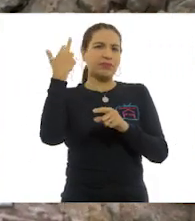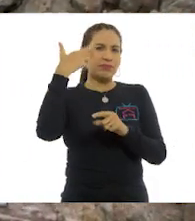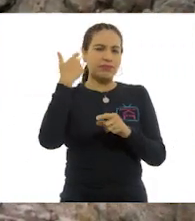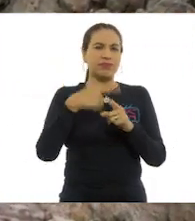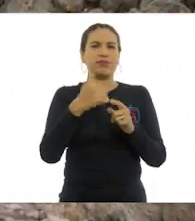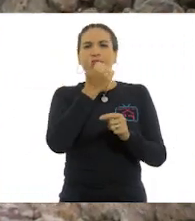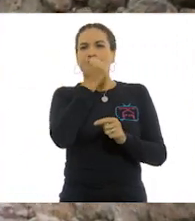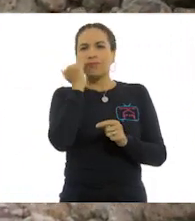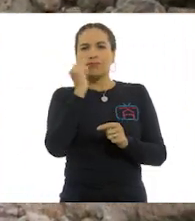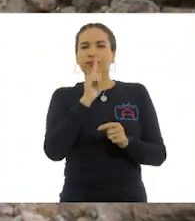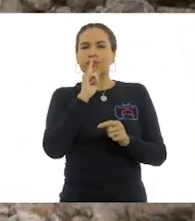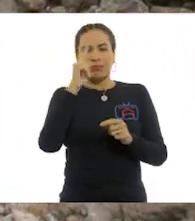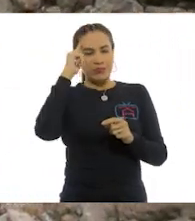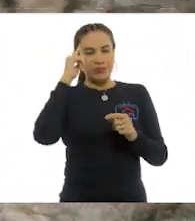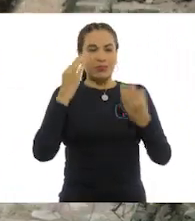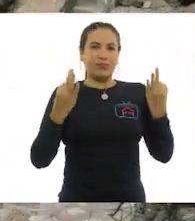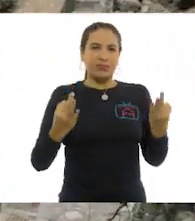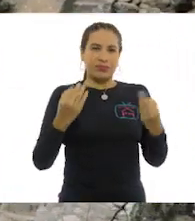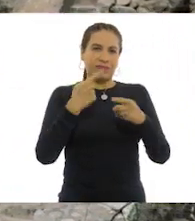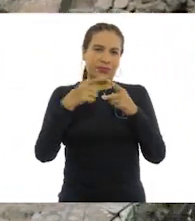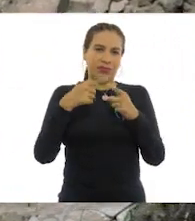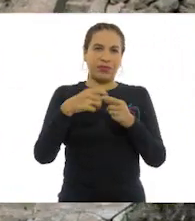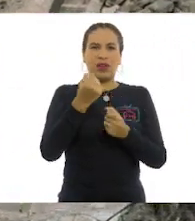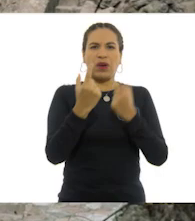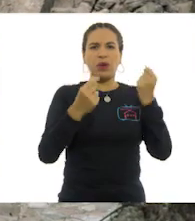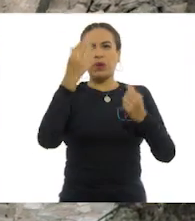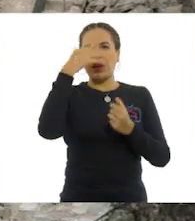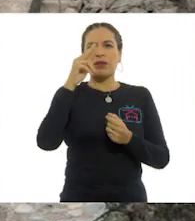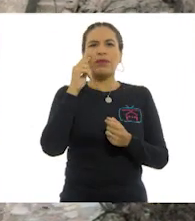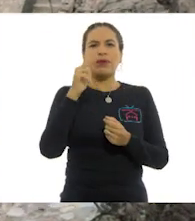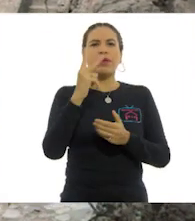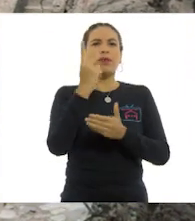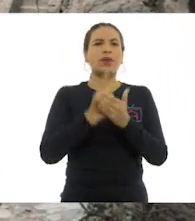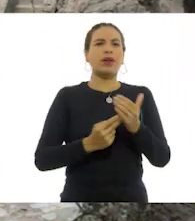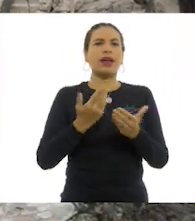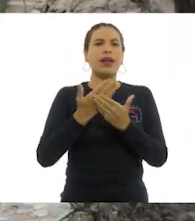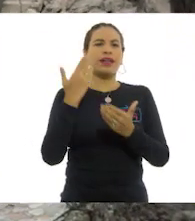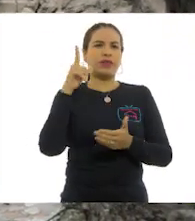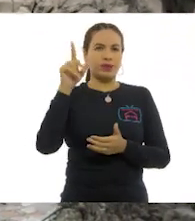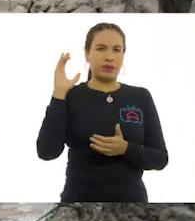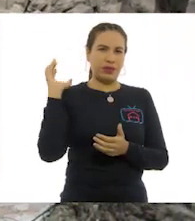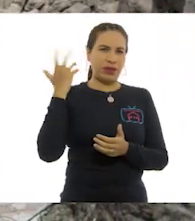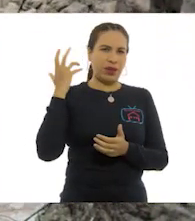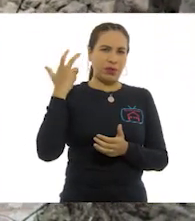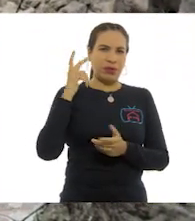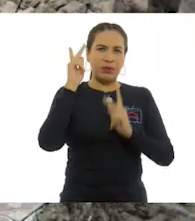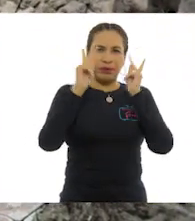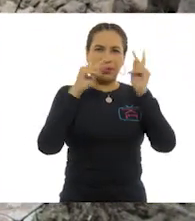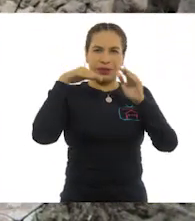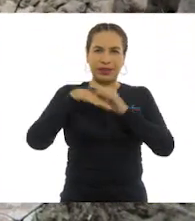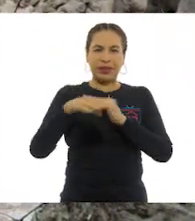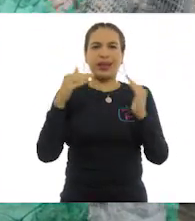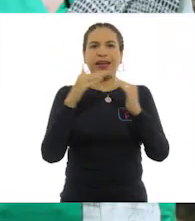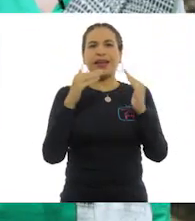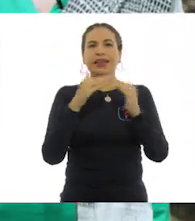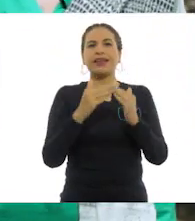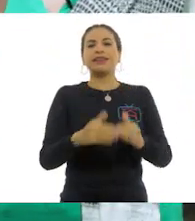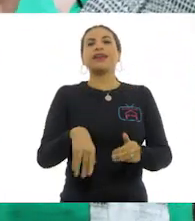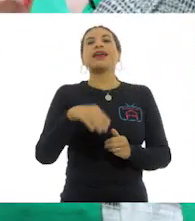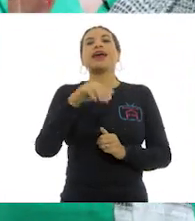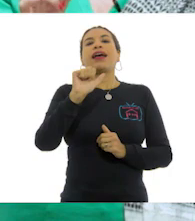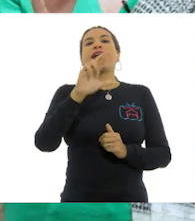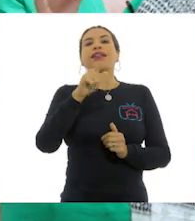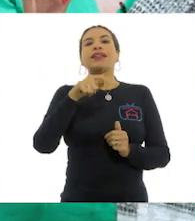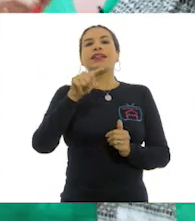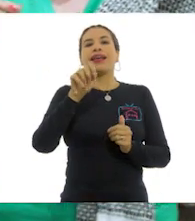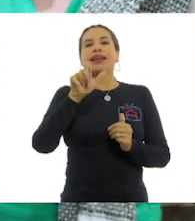ayunos, a meditar. Algunos de ustedes habrán visto el programa que hicimos de Tacubaya, donde visitamos la casa del arquitecto Luis Barragán. Él es el